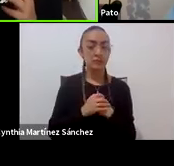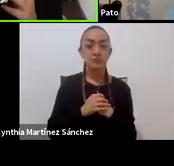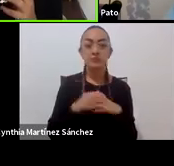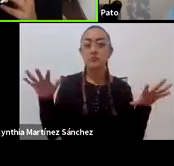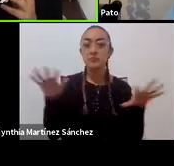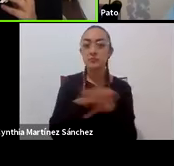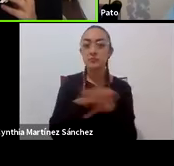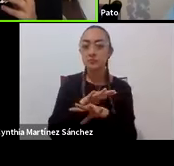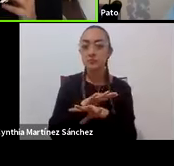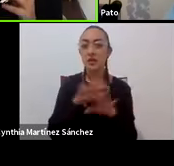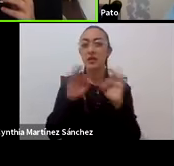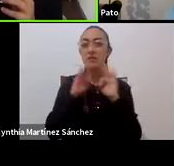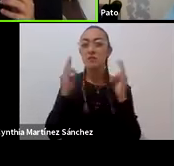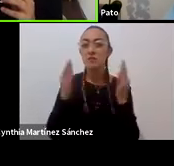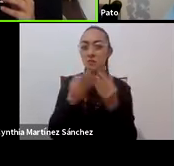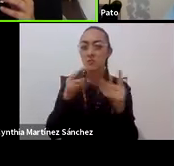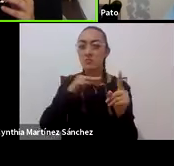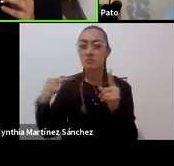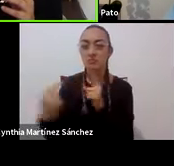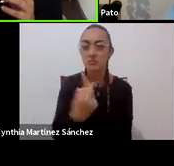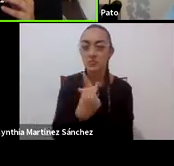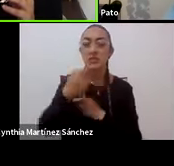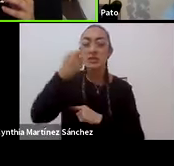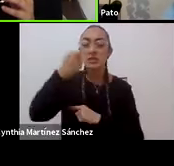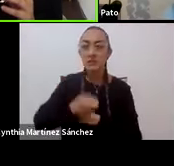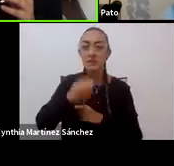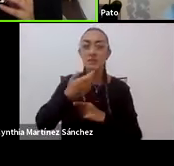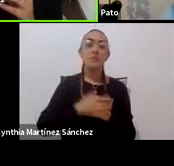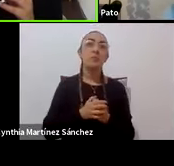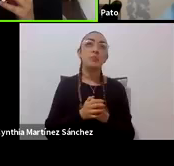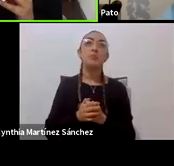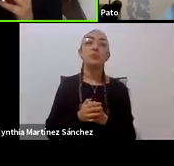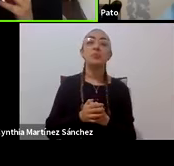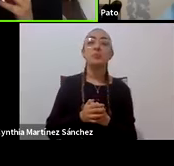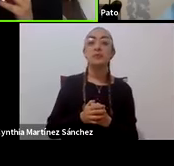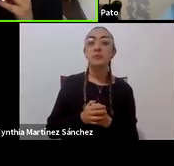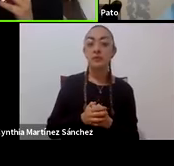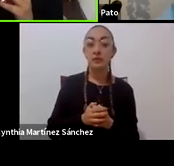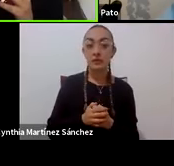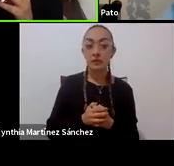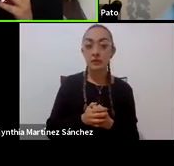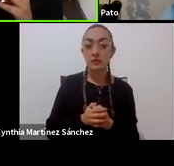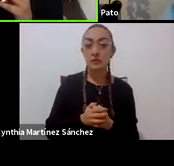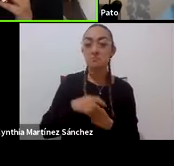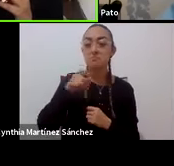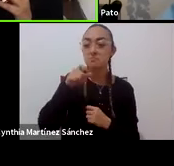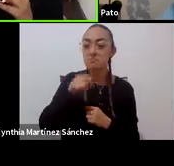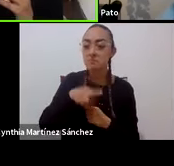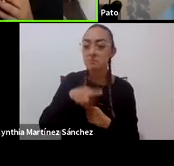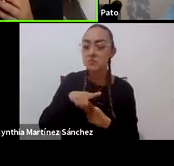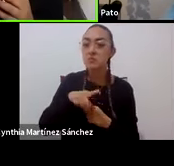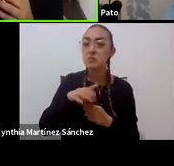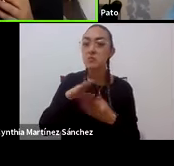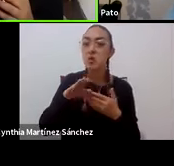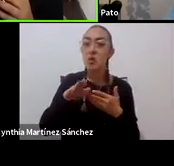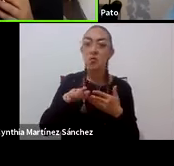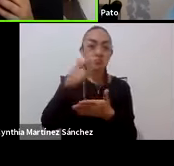la ecuación implica también, como decía Samuel, retomar una credibilidad. Y cuando entras a un espacio como